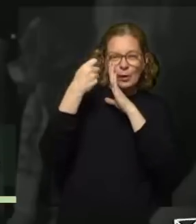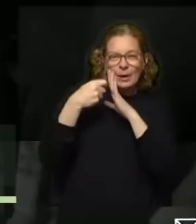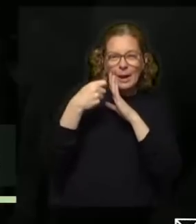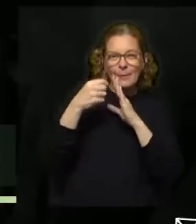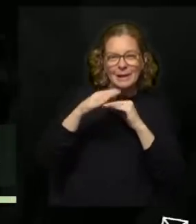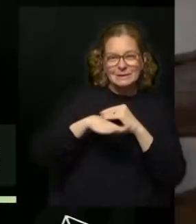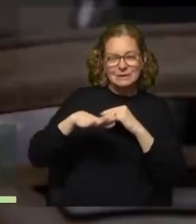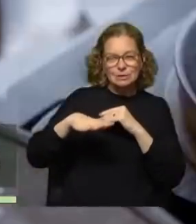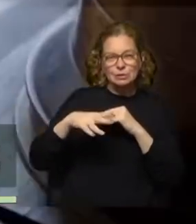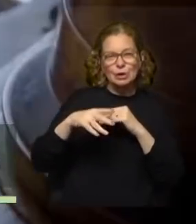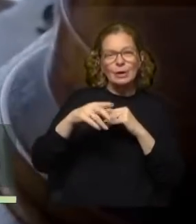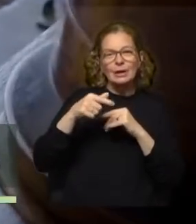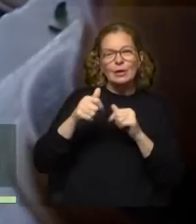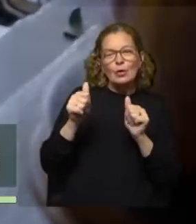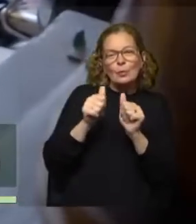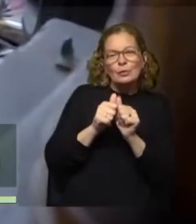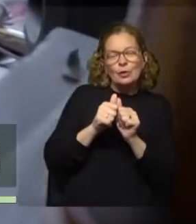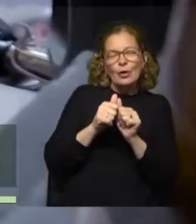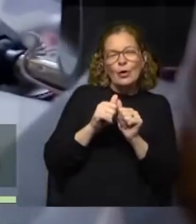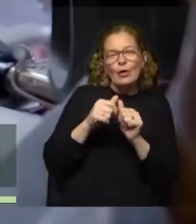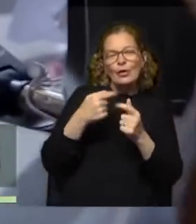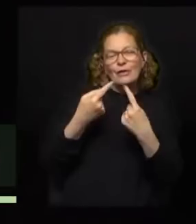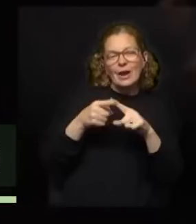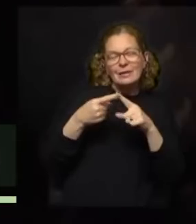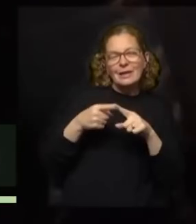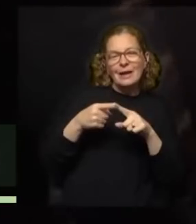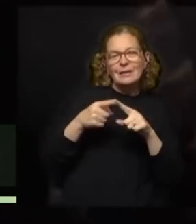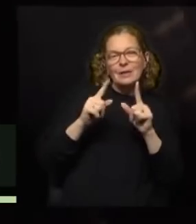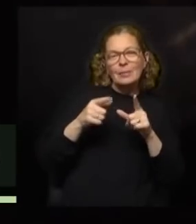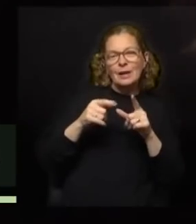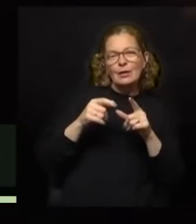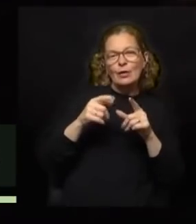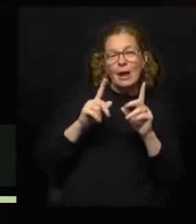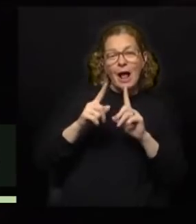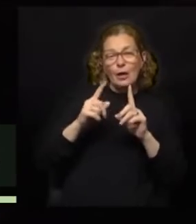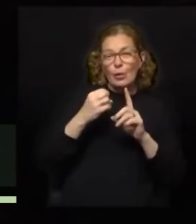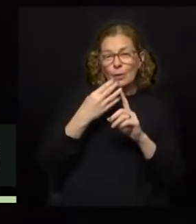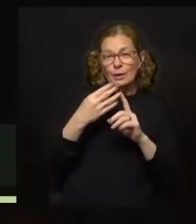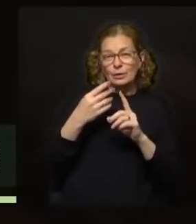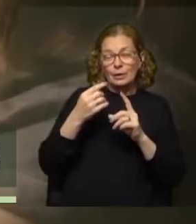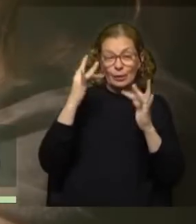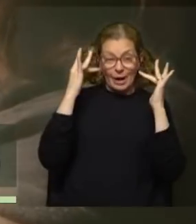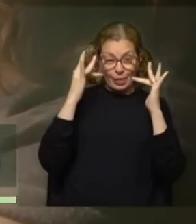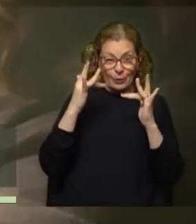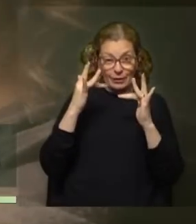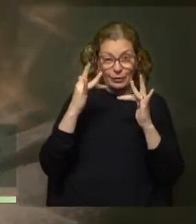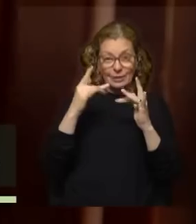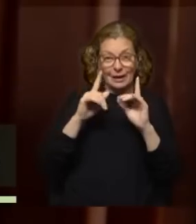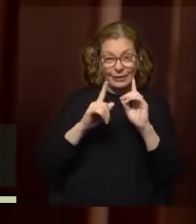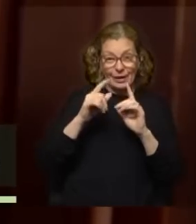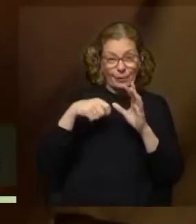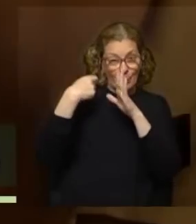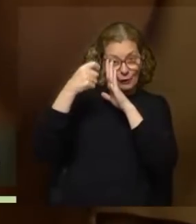y es una serie de cursos que conjuga el entretenimiento tradicional de una ficción con herramientas didácticas y componentes educativos sobre la creación